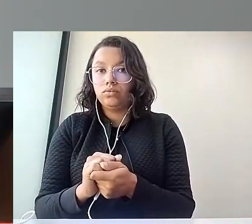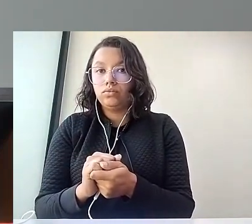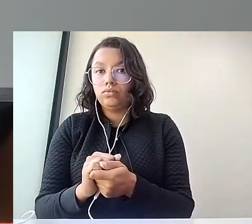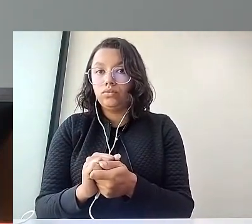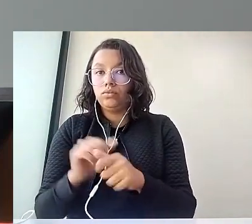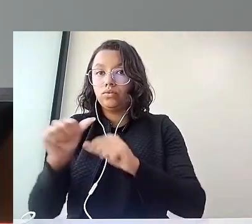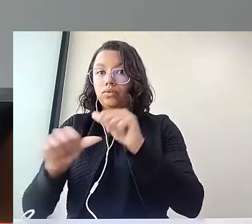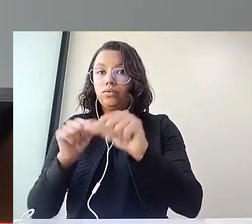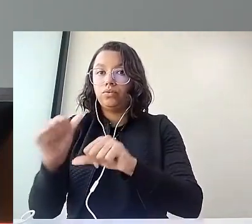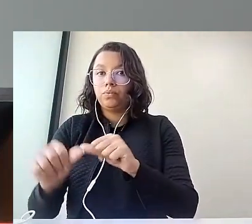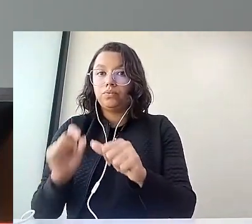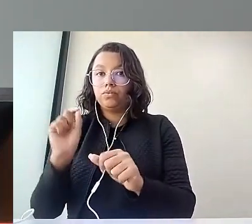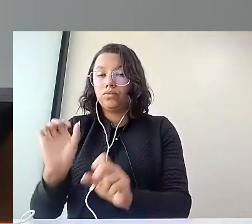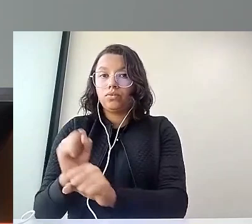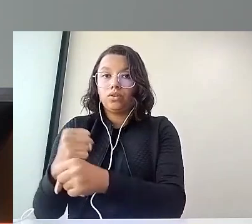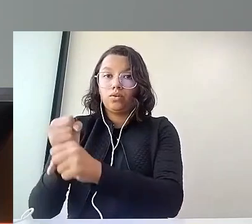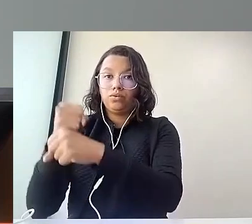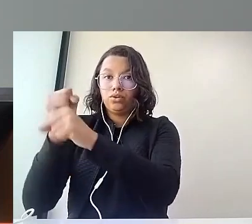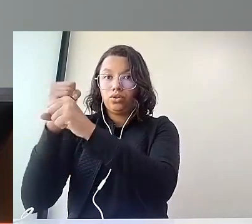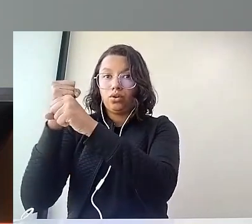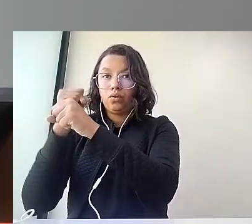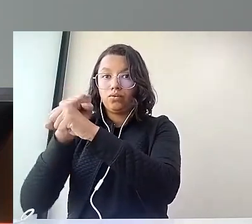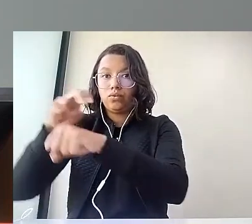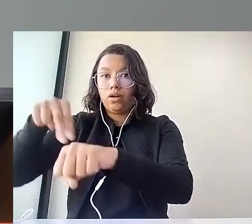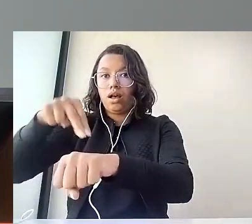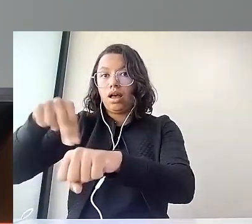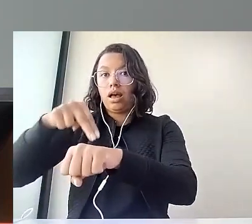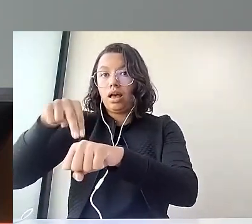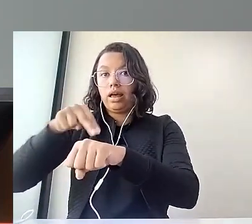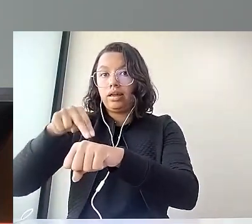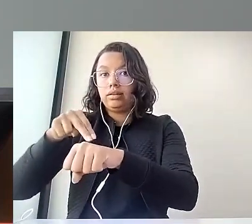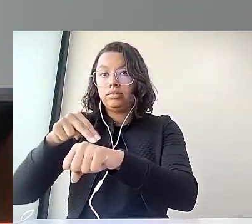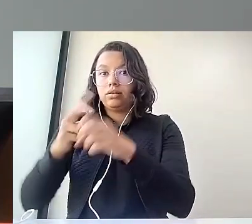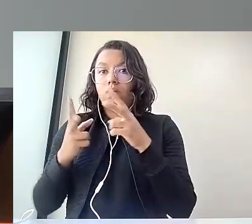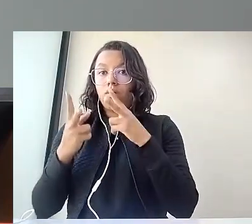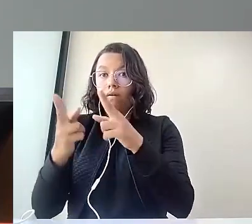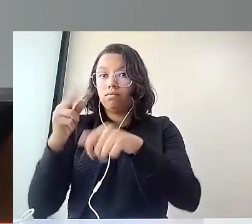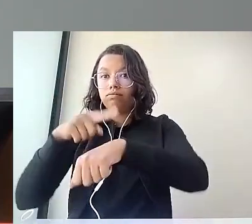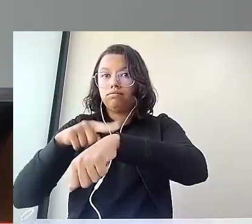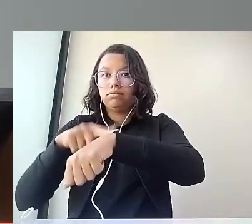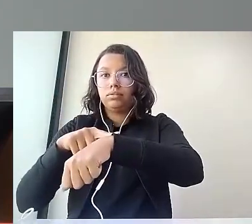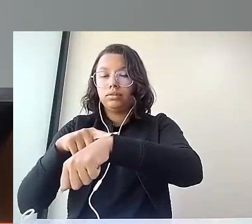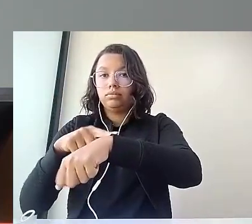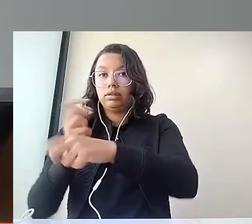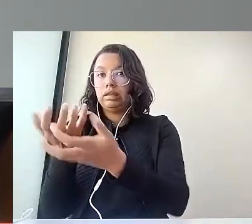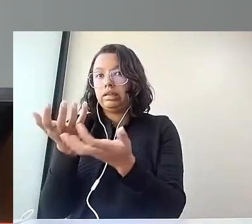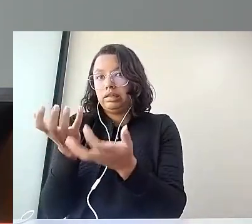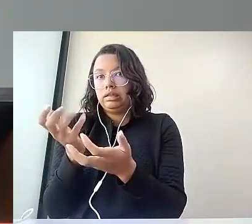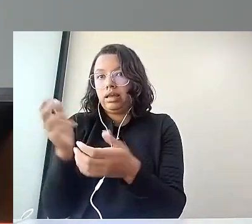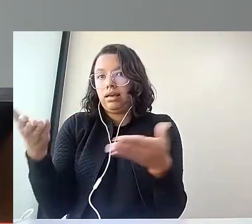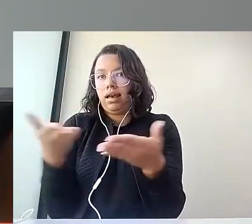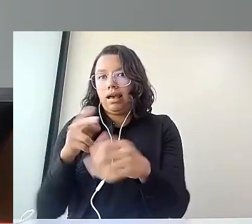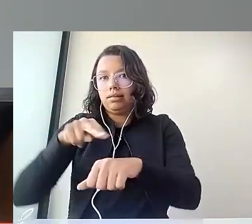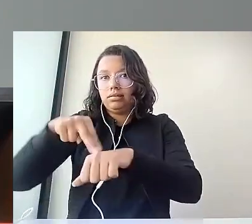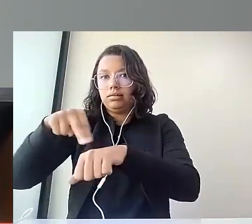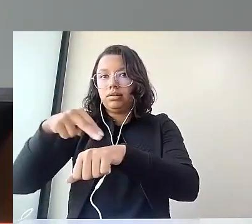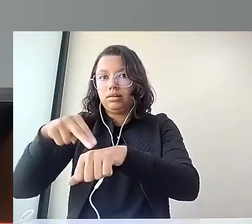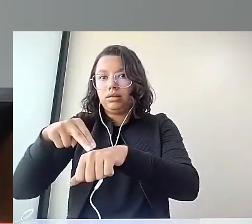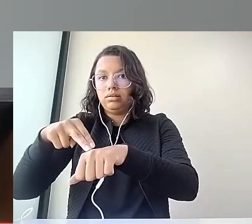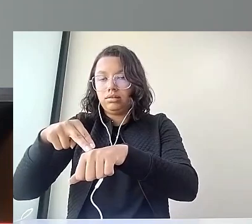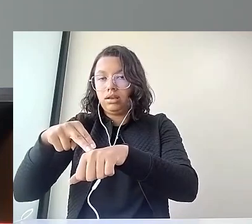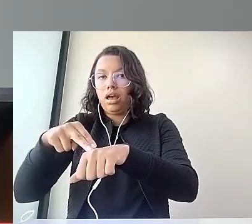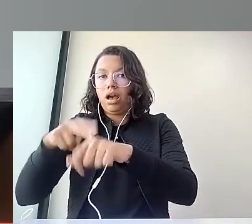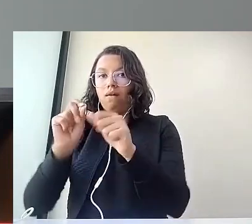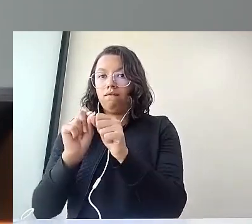se construye la nación al mismo tiempo que se pretende que la nación está estableciendo la